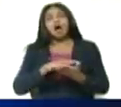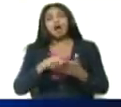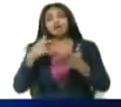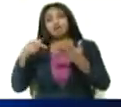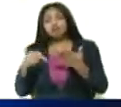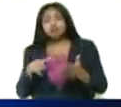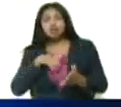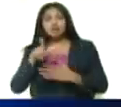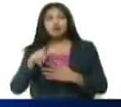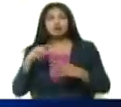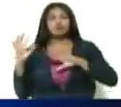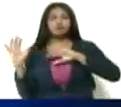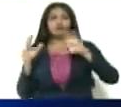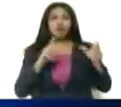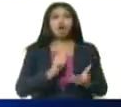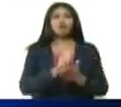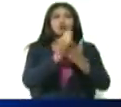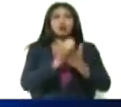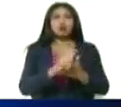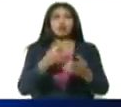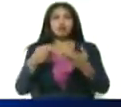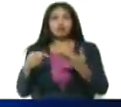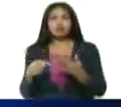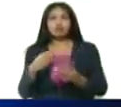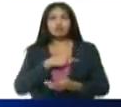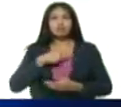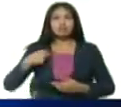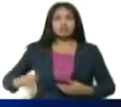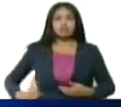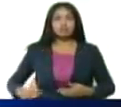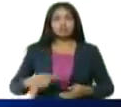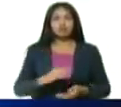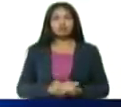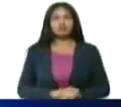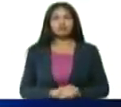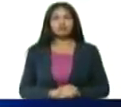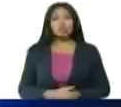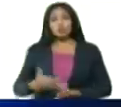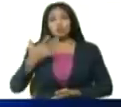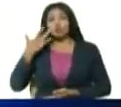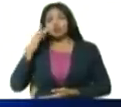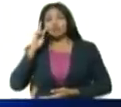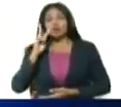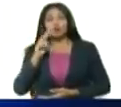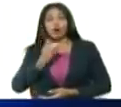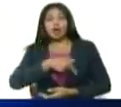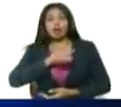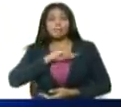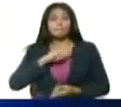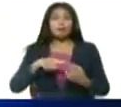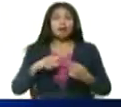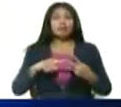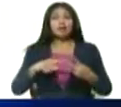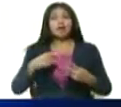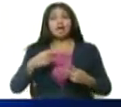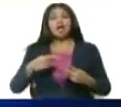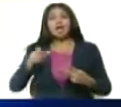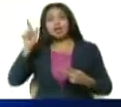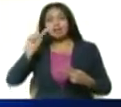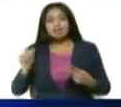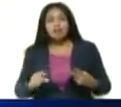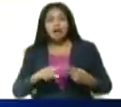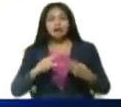material, toneladas y toneladas de China. Es admirable cómo en España, en Italia, en Alemania,